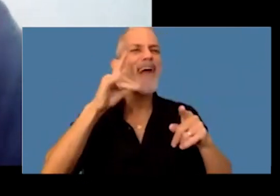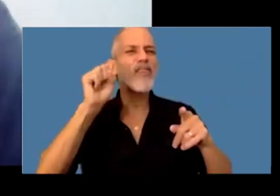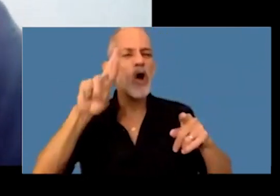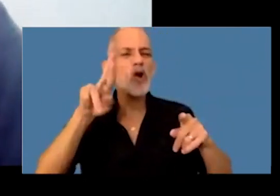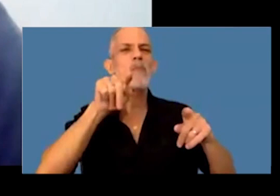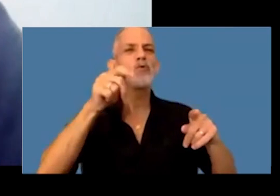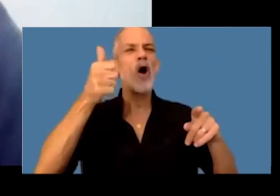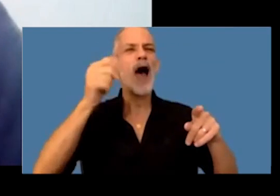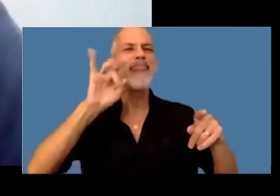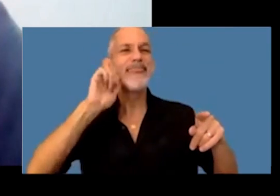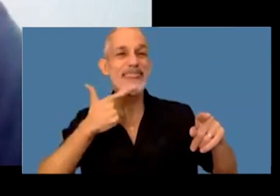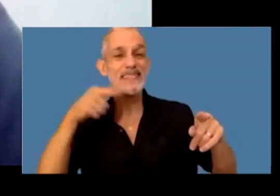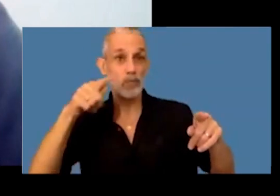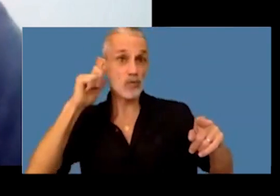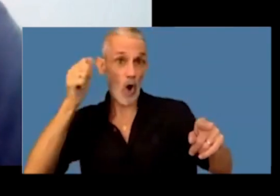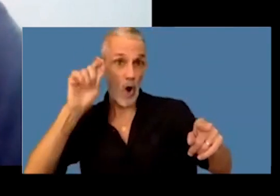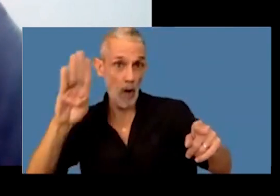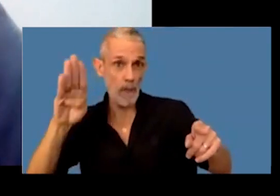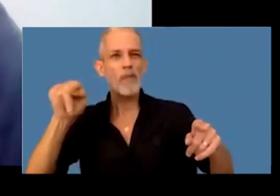puntovalidador@andis.gov.ar o a través del mail de